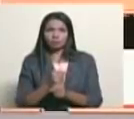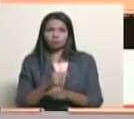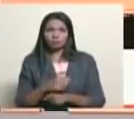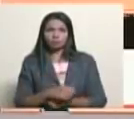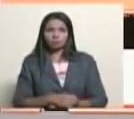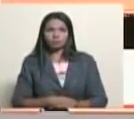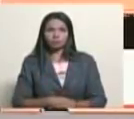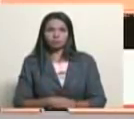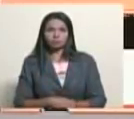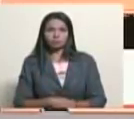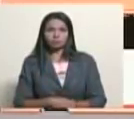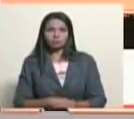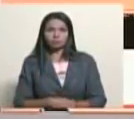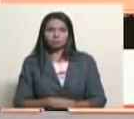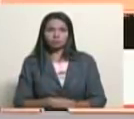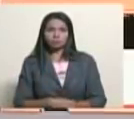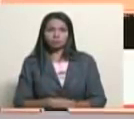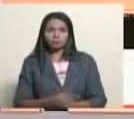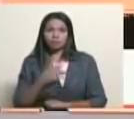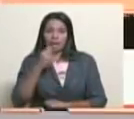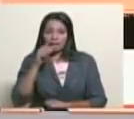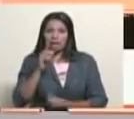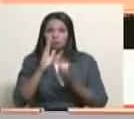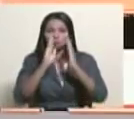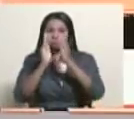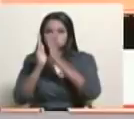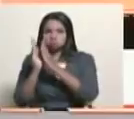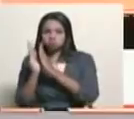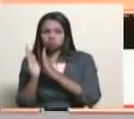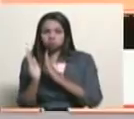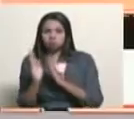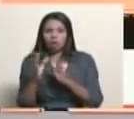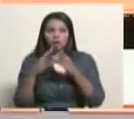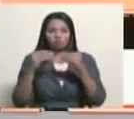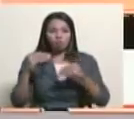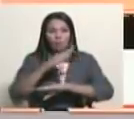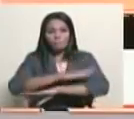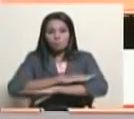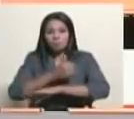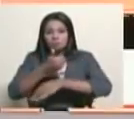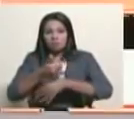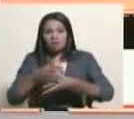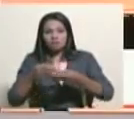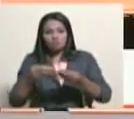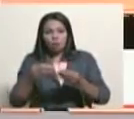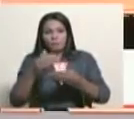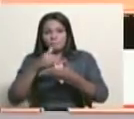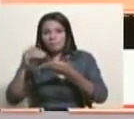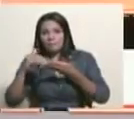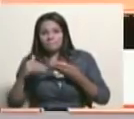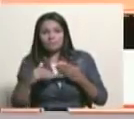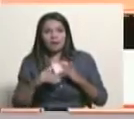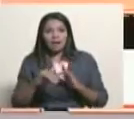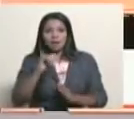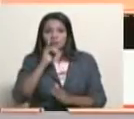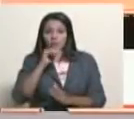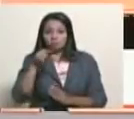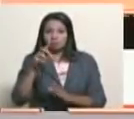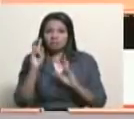que haya disciplina en nuestra fila en cuanto a la información sobre este